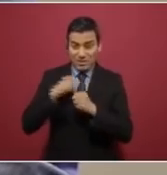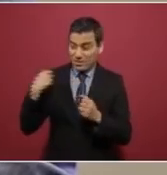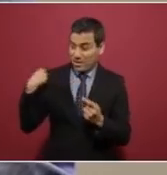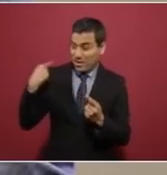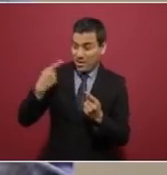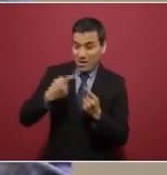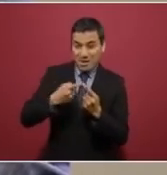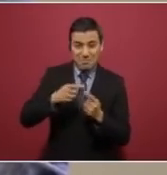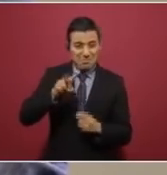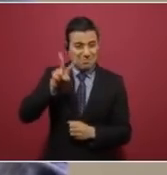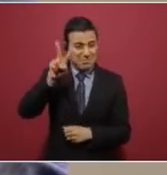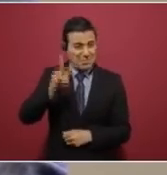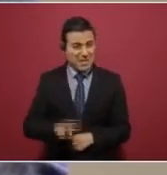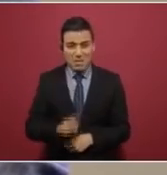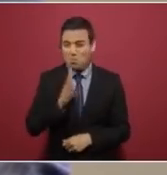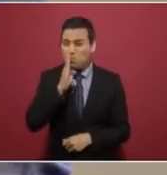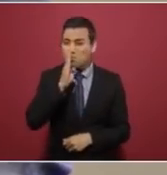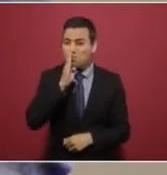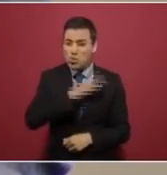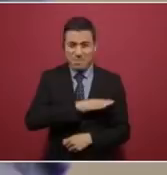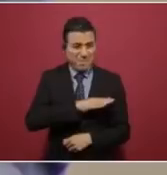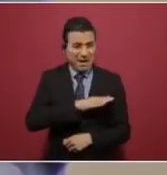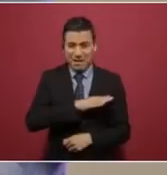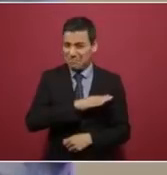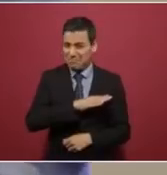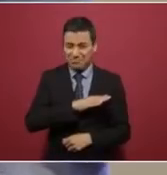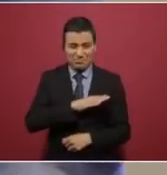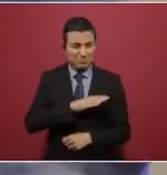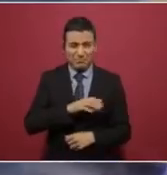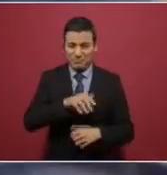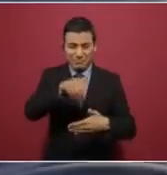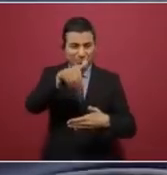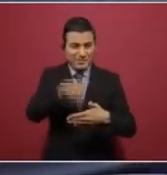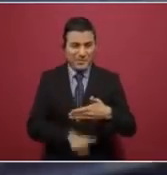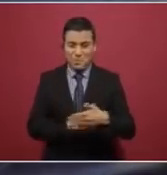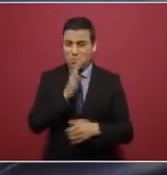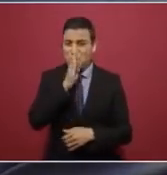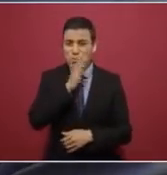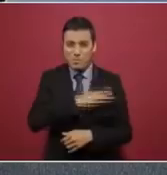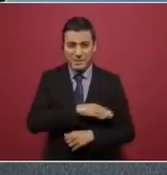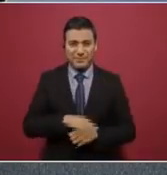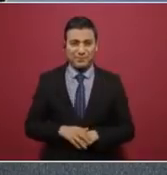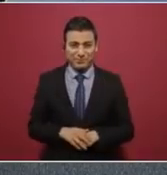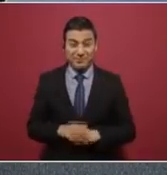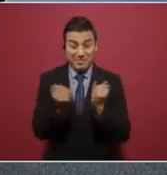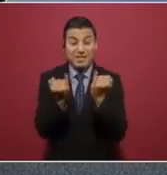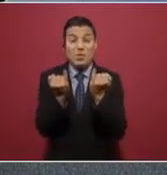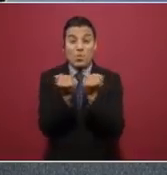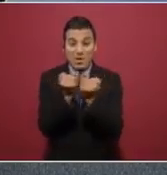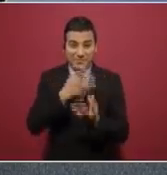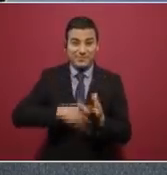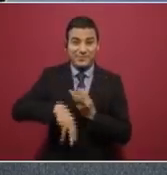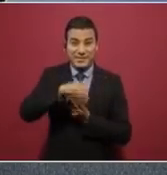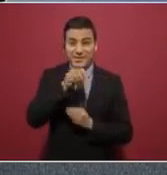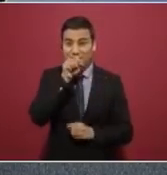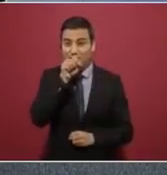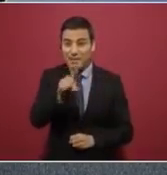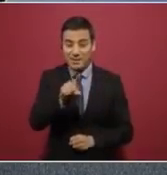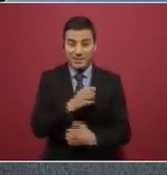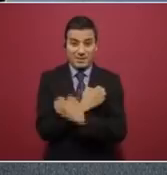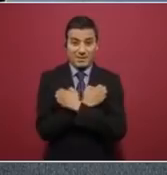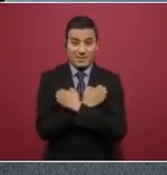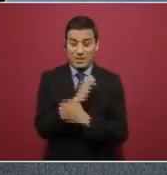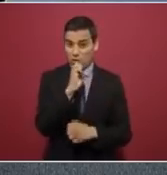porque al igual que en la educación, se apostó